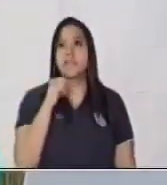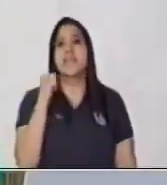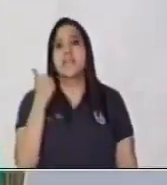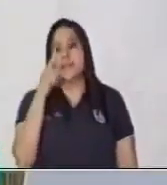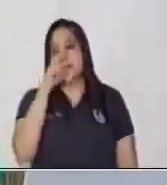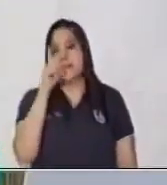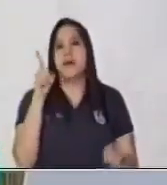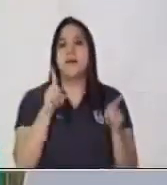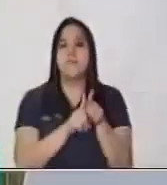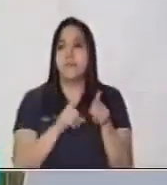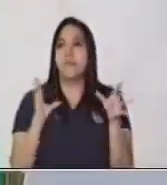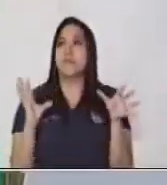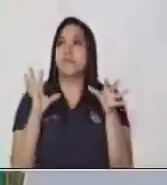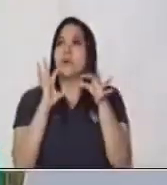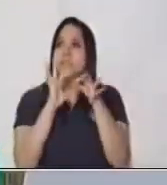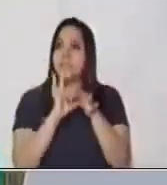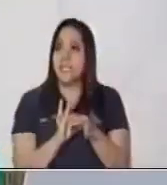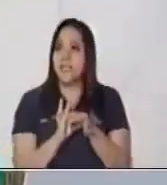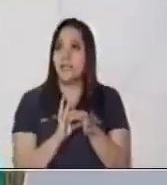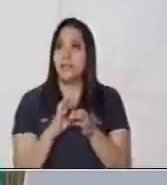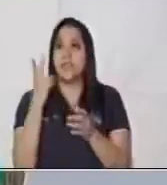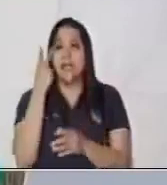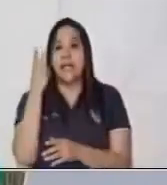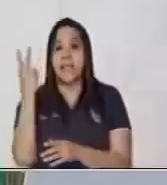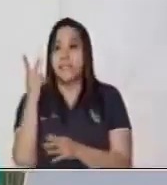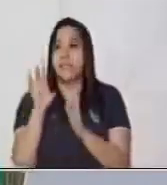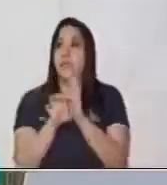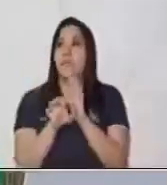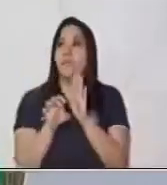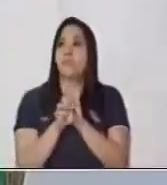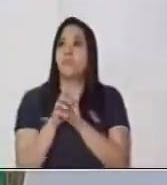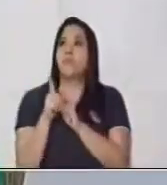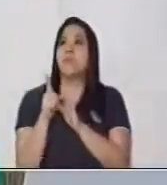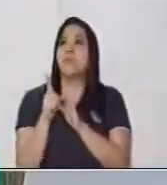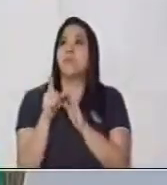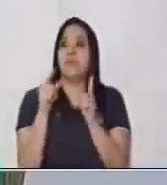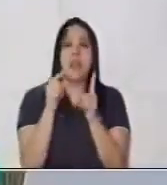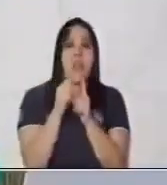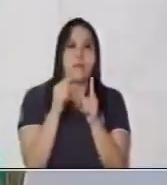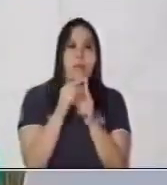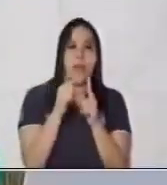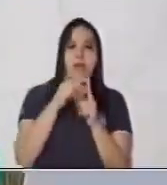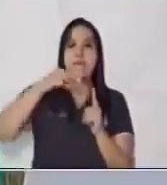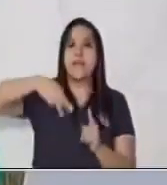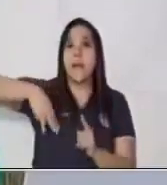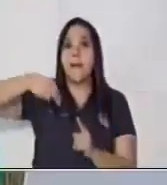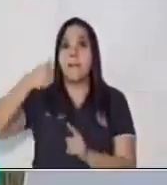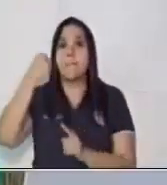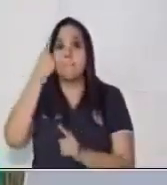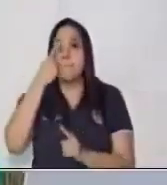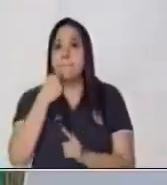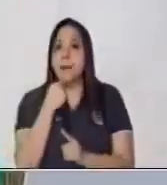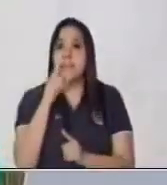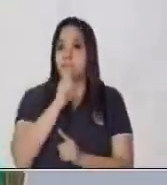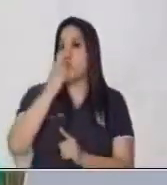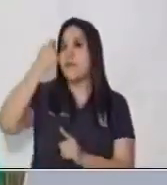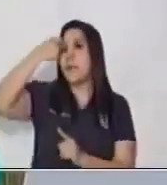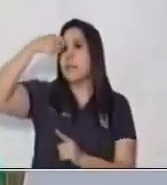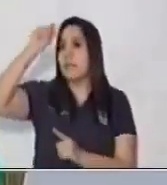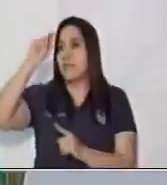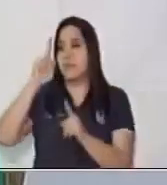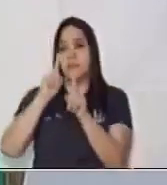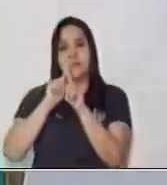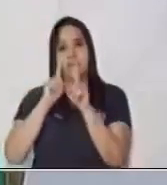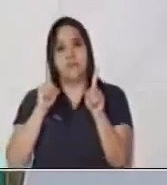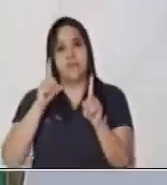son nexos y ojo, tenemos más, pero este más no va con tilde. Hay una gran diferencia